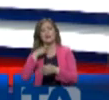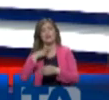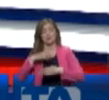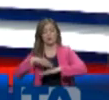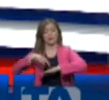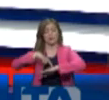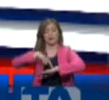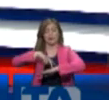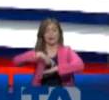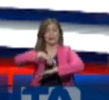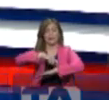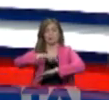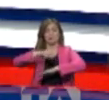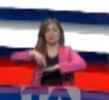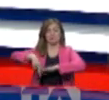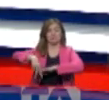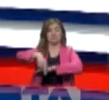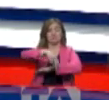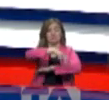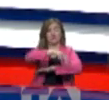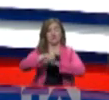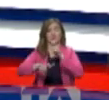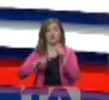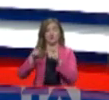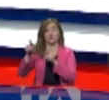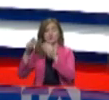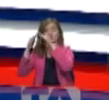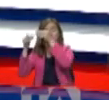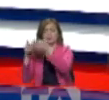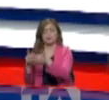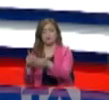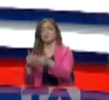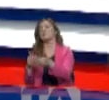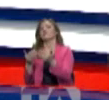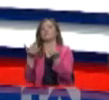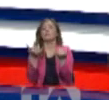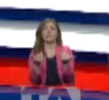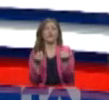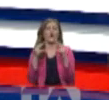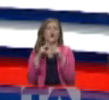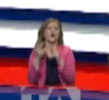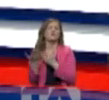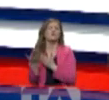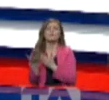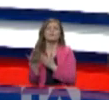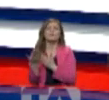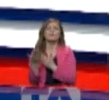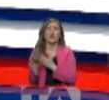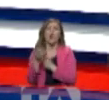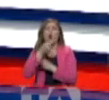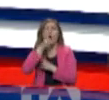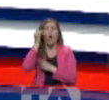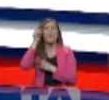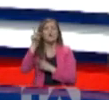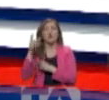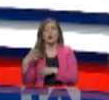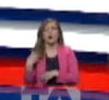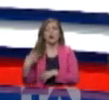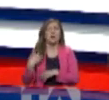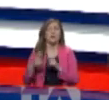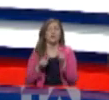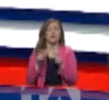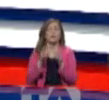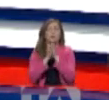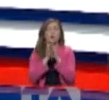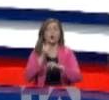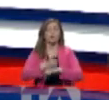por la vía. Nuestro compañero Jorge Loaiza está con los vecinos y junto a él vamos en este momento a conocer cuáles son las impresiones de los vecinos y sus quejas y el pedido a